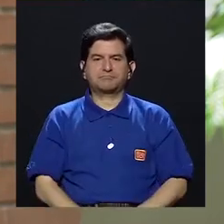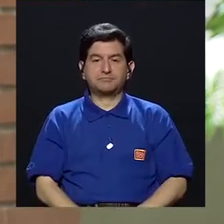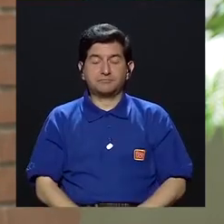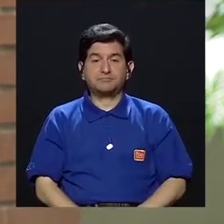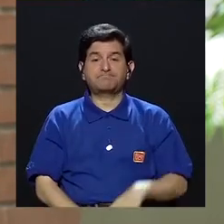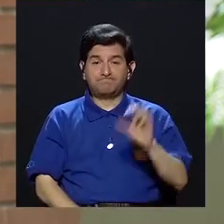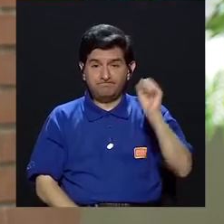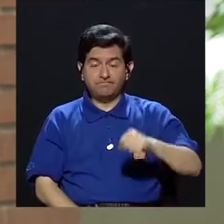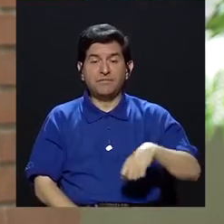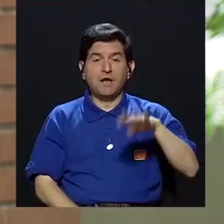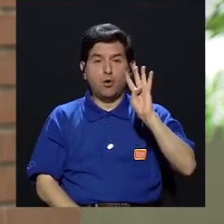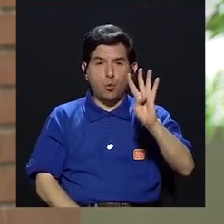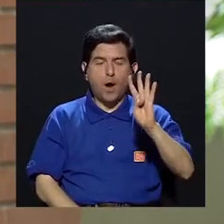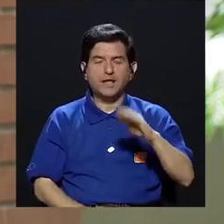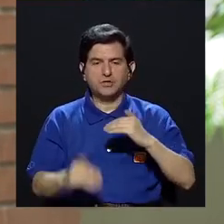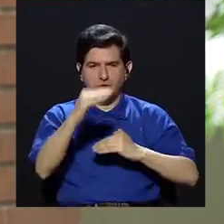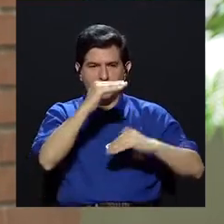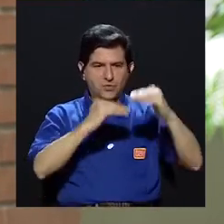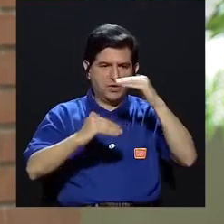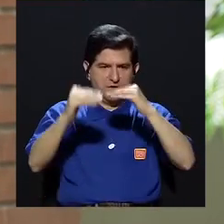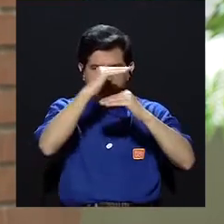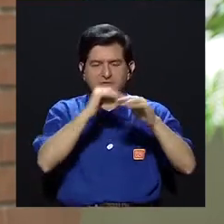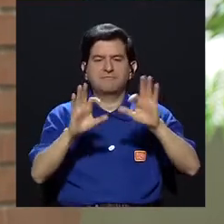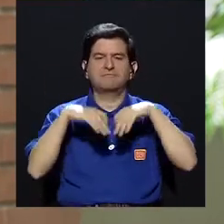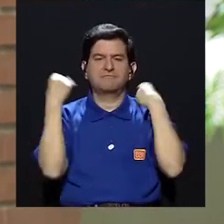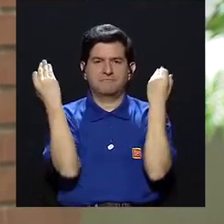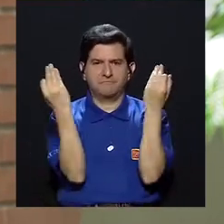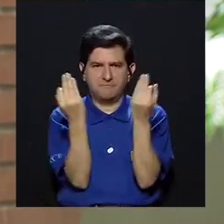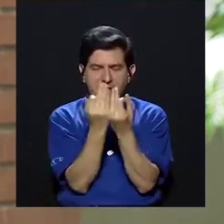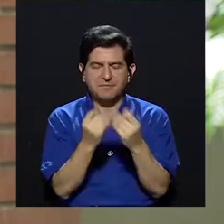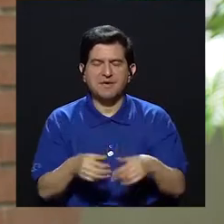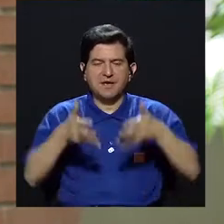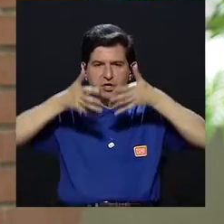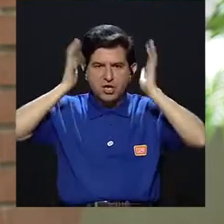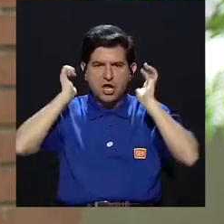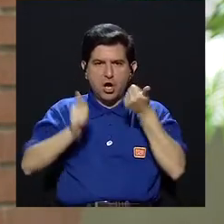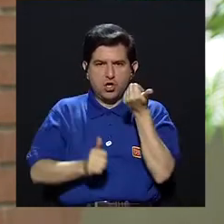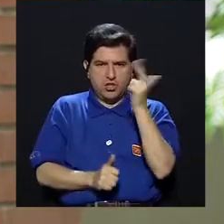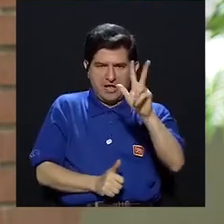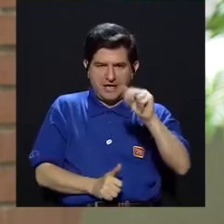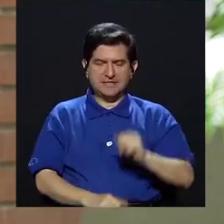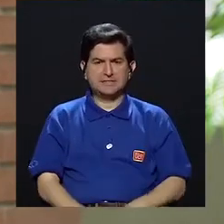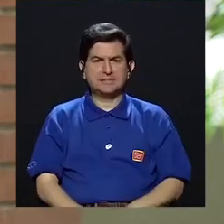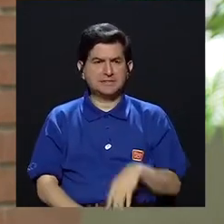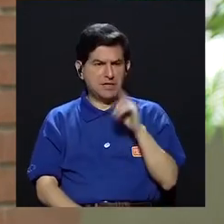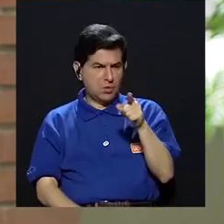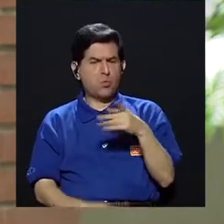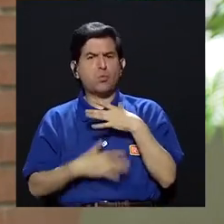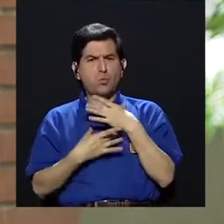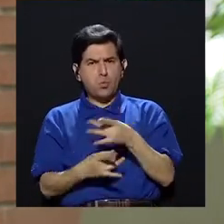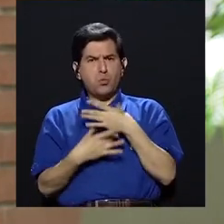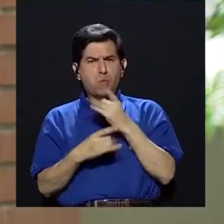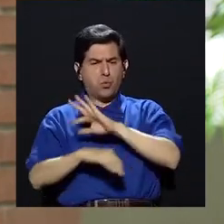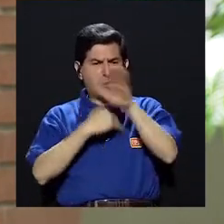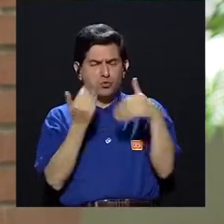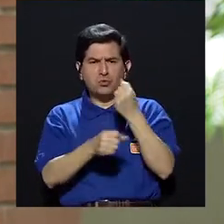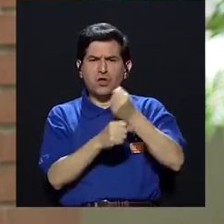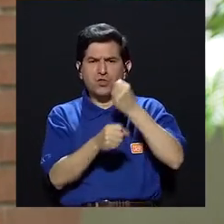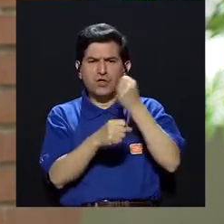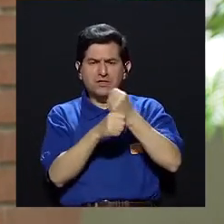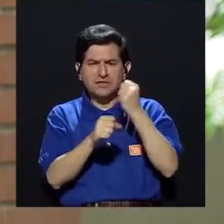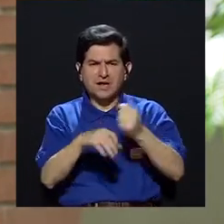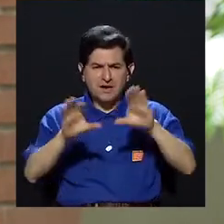son edificios, cuatro edificios, para familias de León 13. y ha sido muy interesante todo el